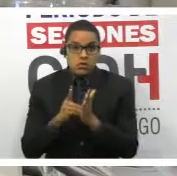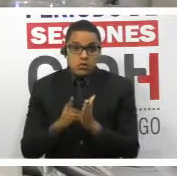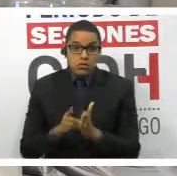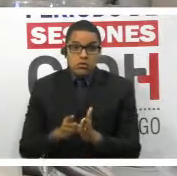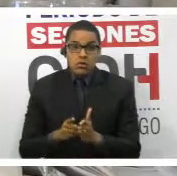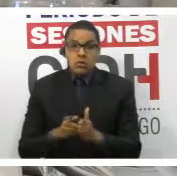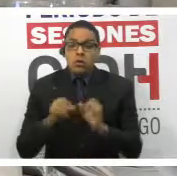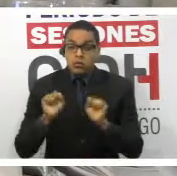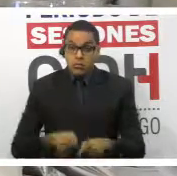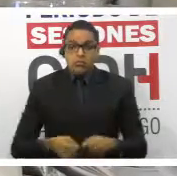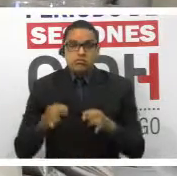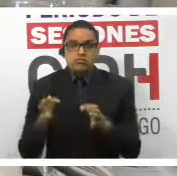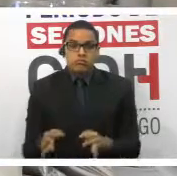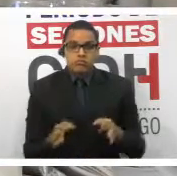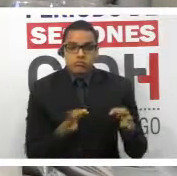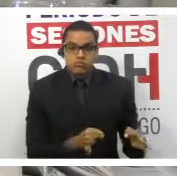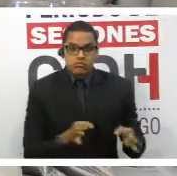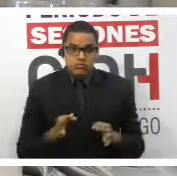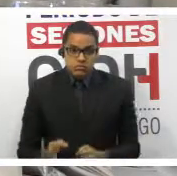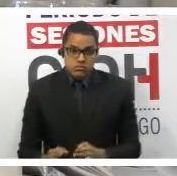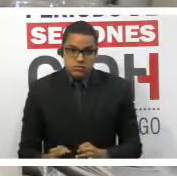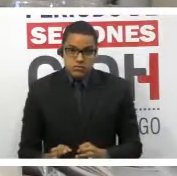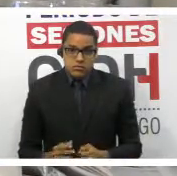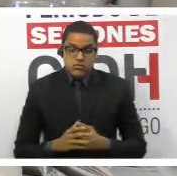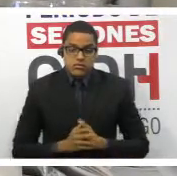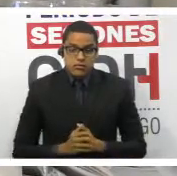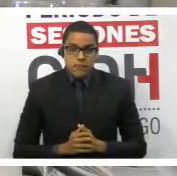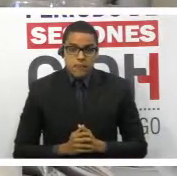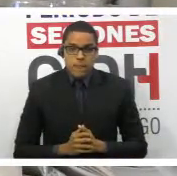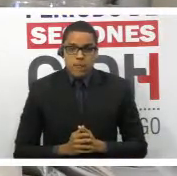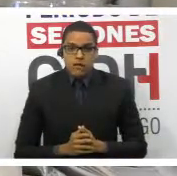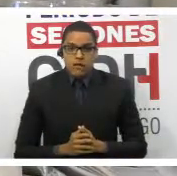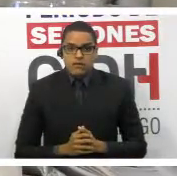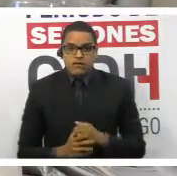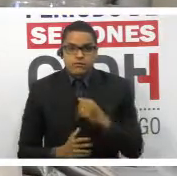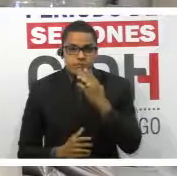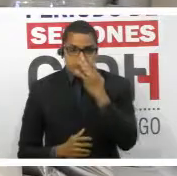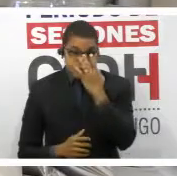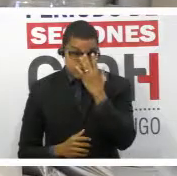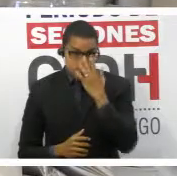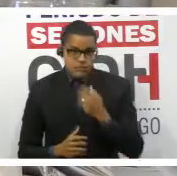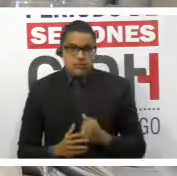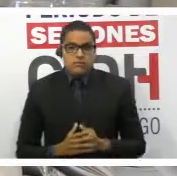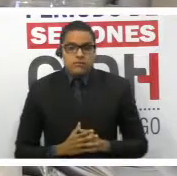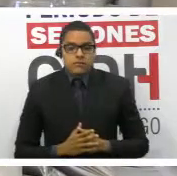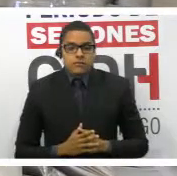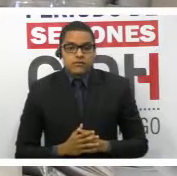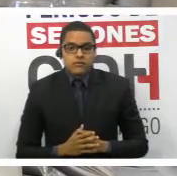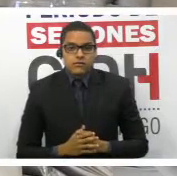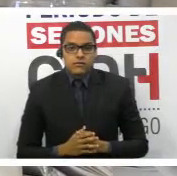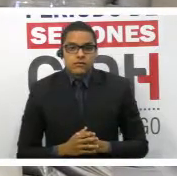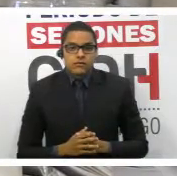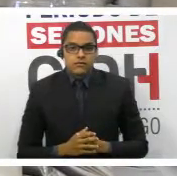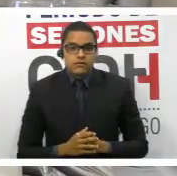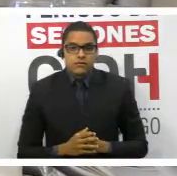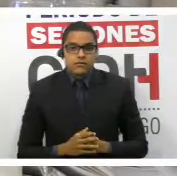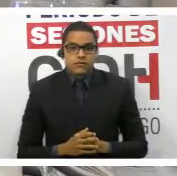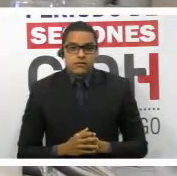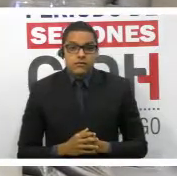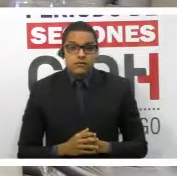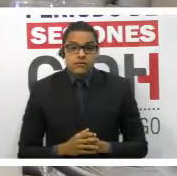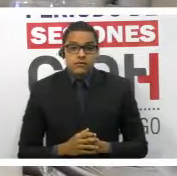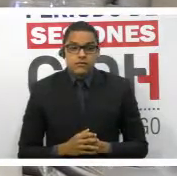principios con políticas públicas marcos legislativos que incorporen la perspectiva de los derechos